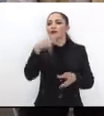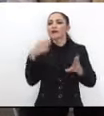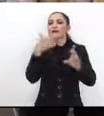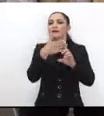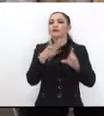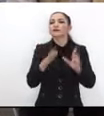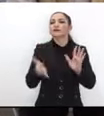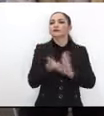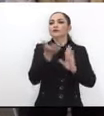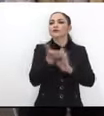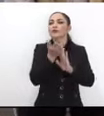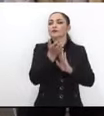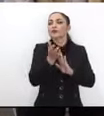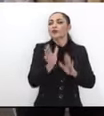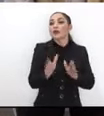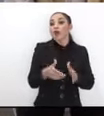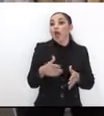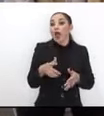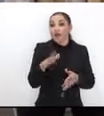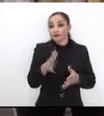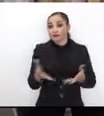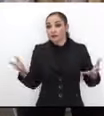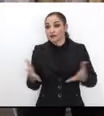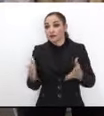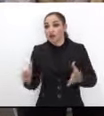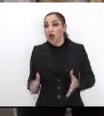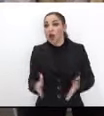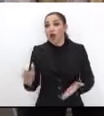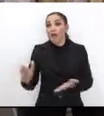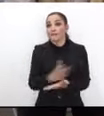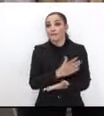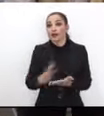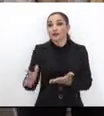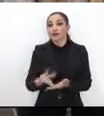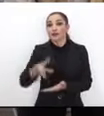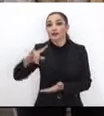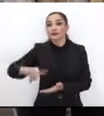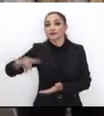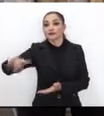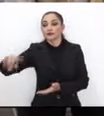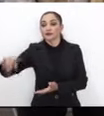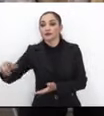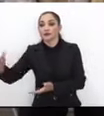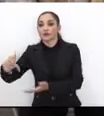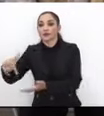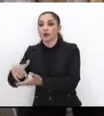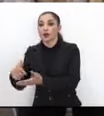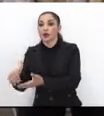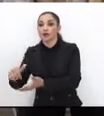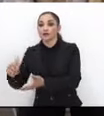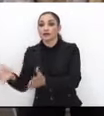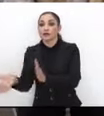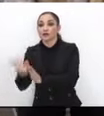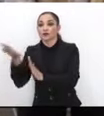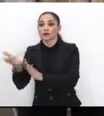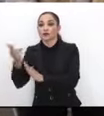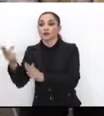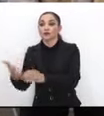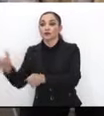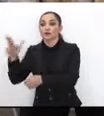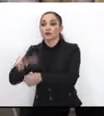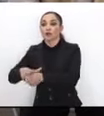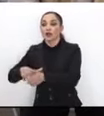una extensión en el área de estacionamiento, también de este Hospital General de Los